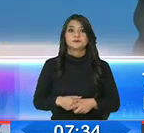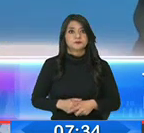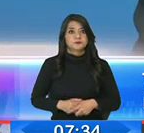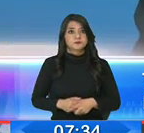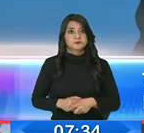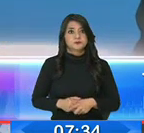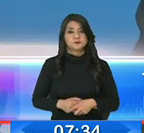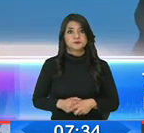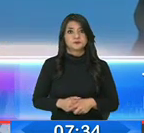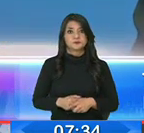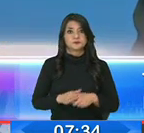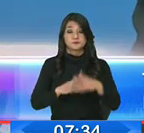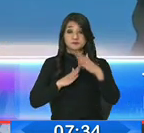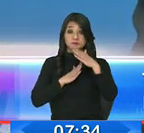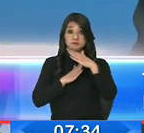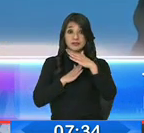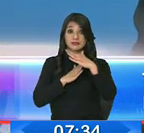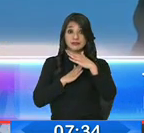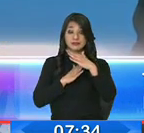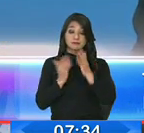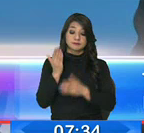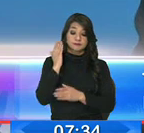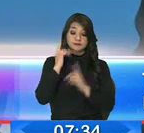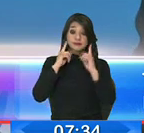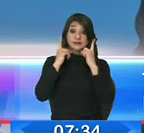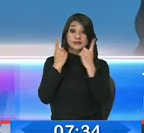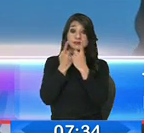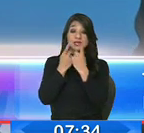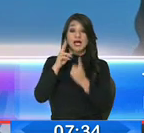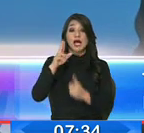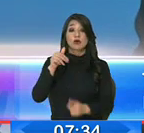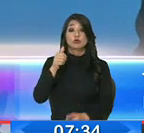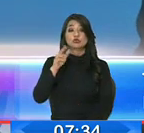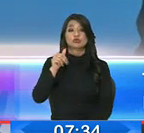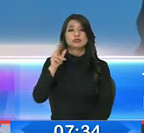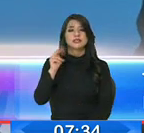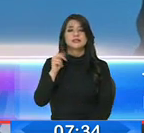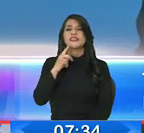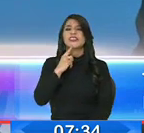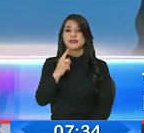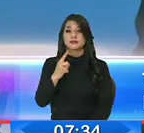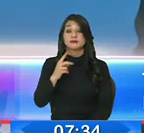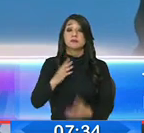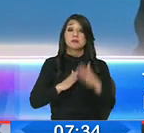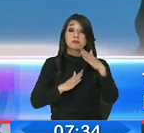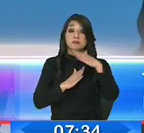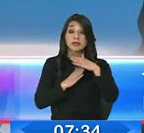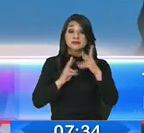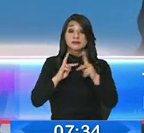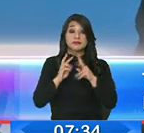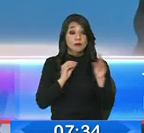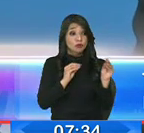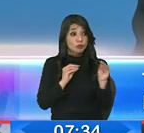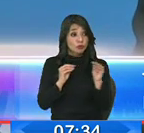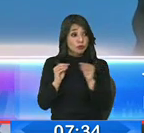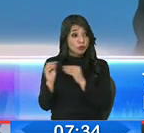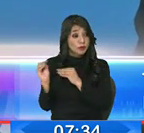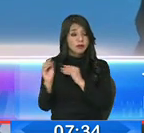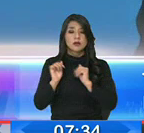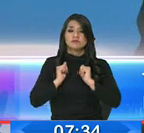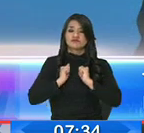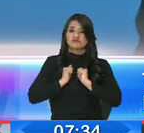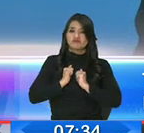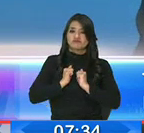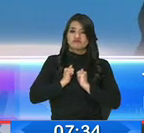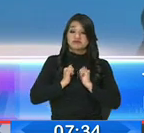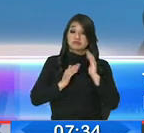la definición de paz que daba San Agustín es preciosa. Dice, la paz es el descanso en el orden. ¿Cómo lograr la